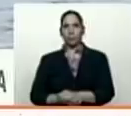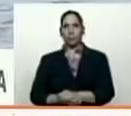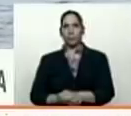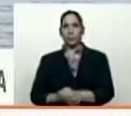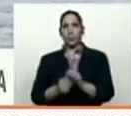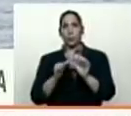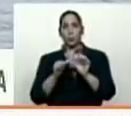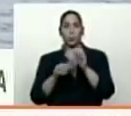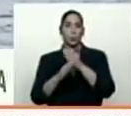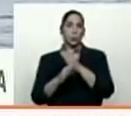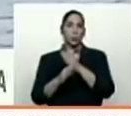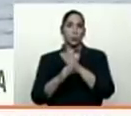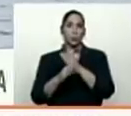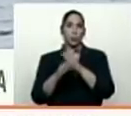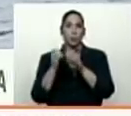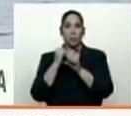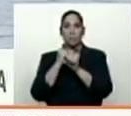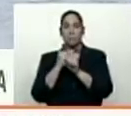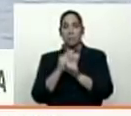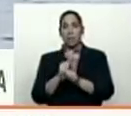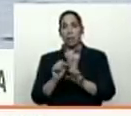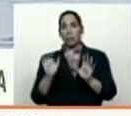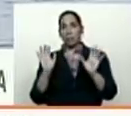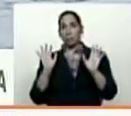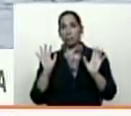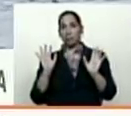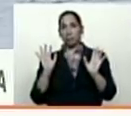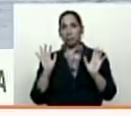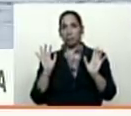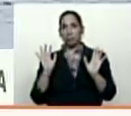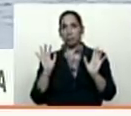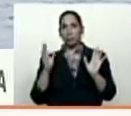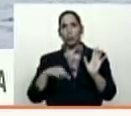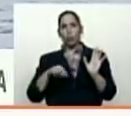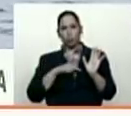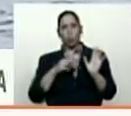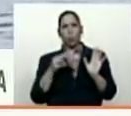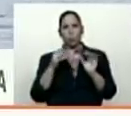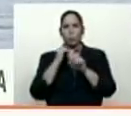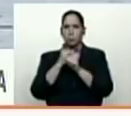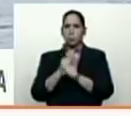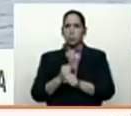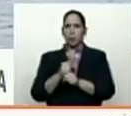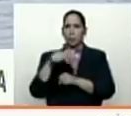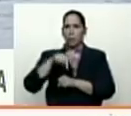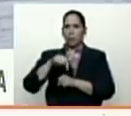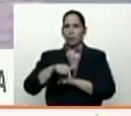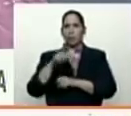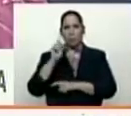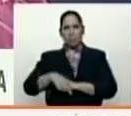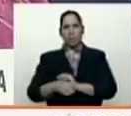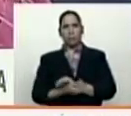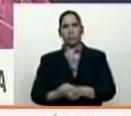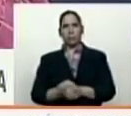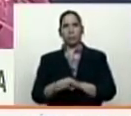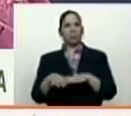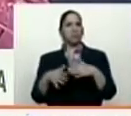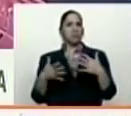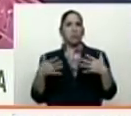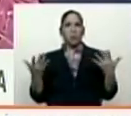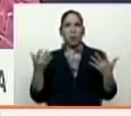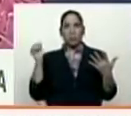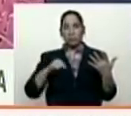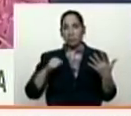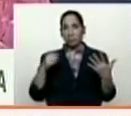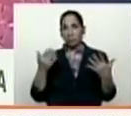La gente de ellos está esperando cuándo es ese sí. Y nosotros también los estamos esperando para ver cuándo es ese sí. Porque ese